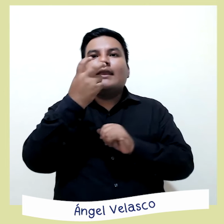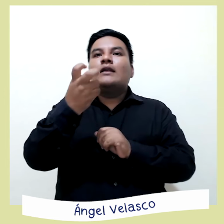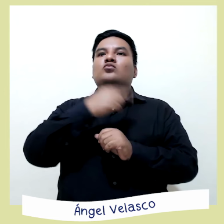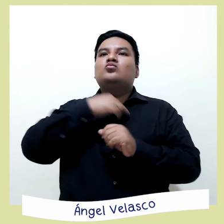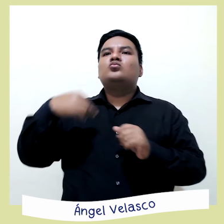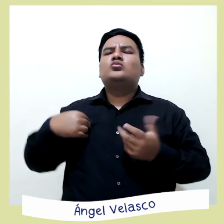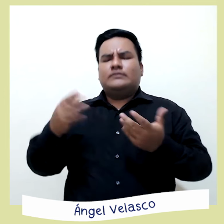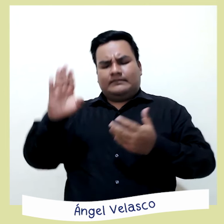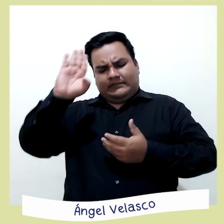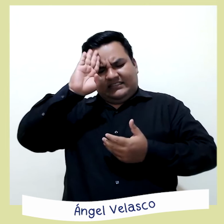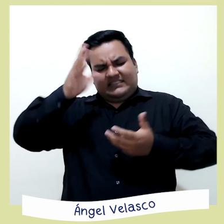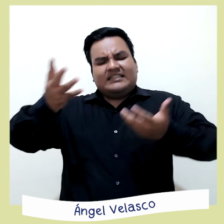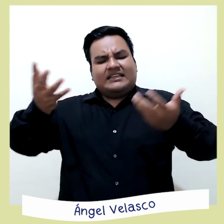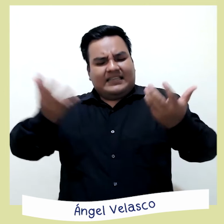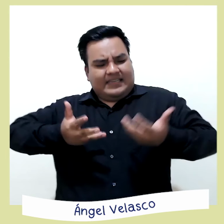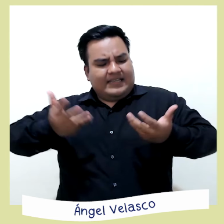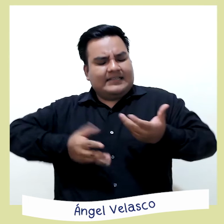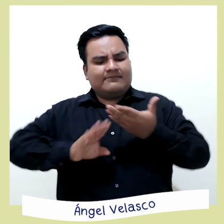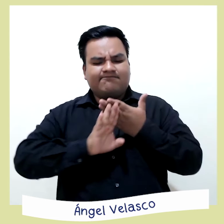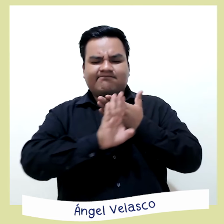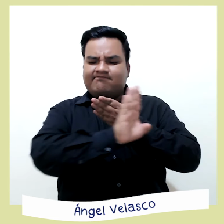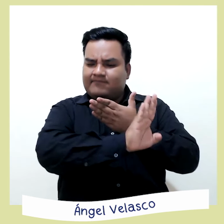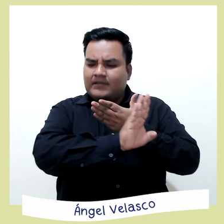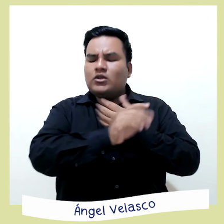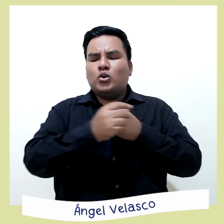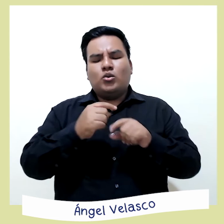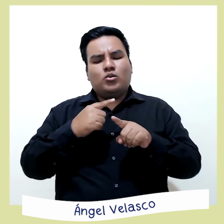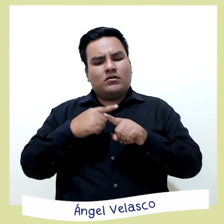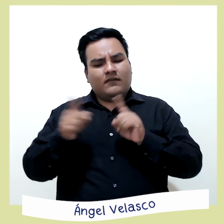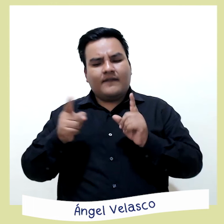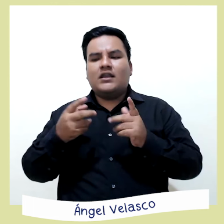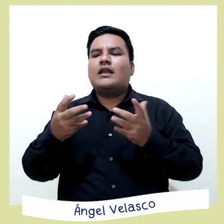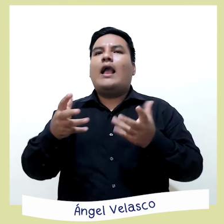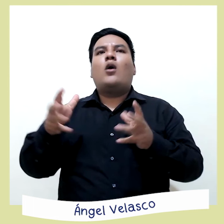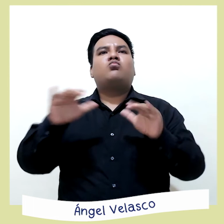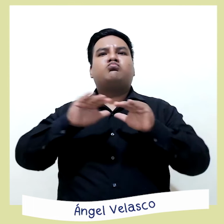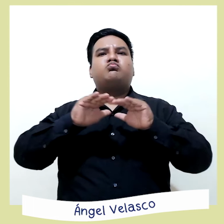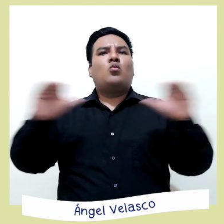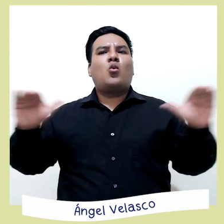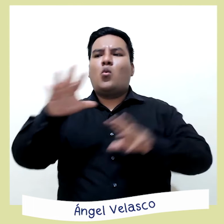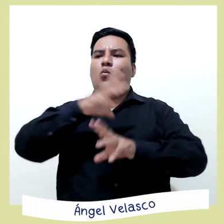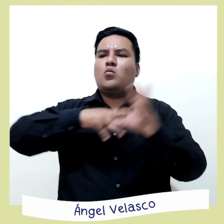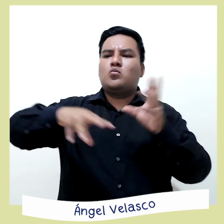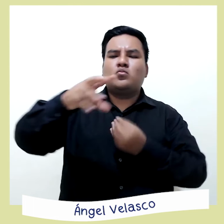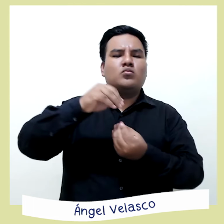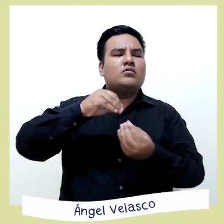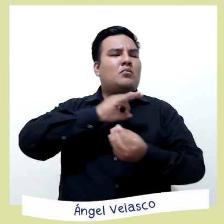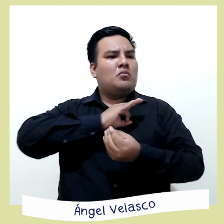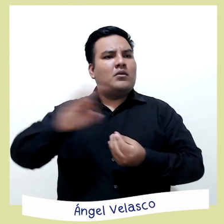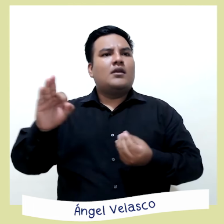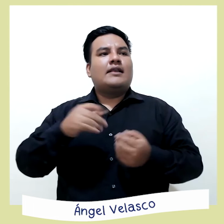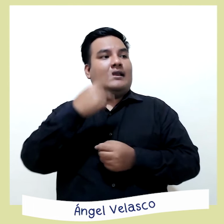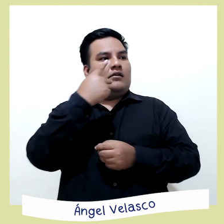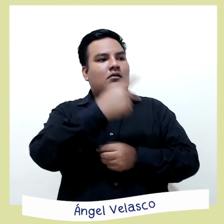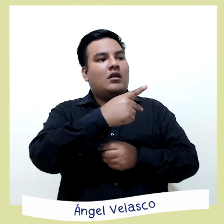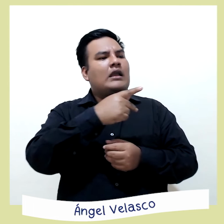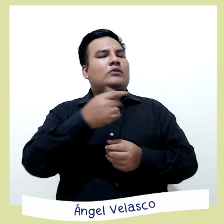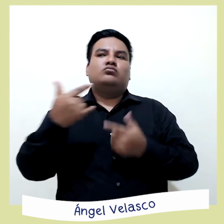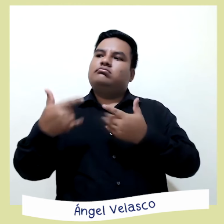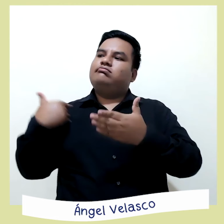en los testimonios. Por eso es necesario implementar medidas preventivas e inclusivas que logren formas de convivencia